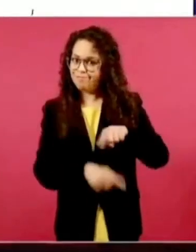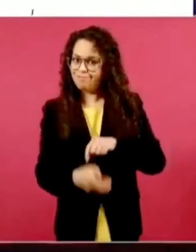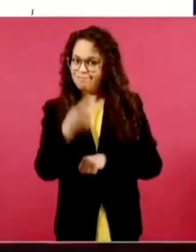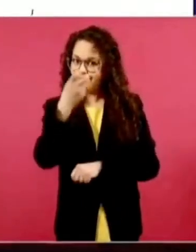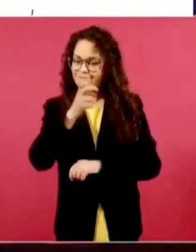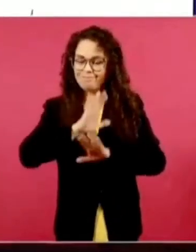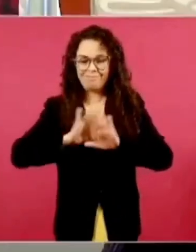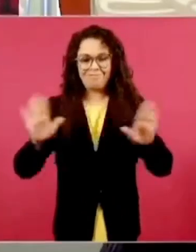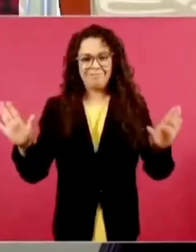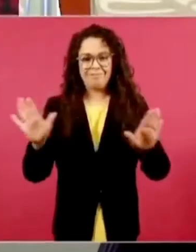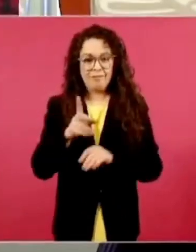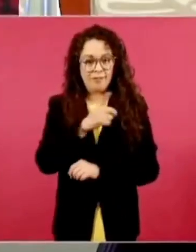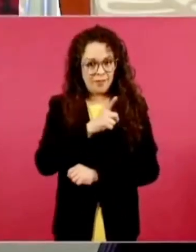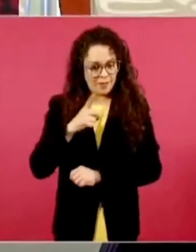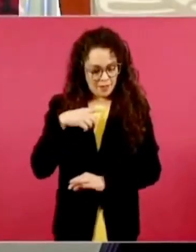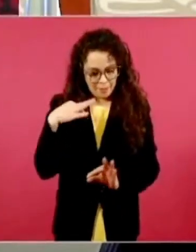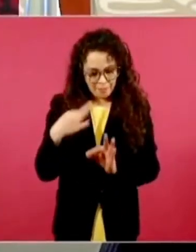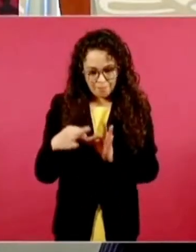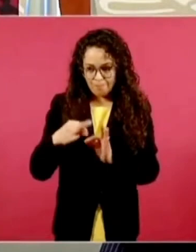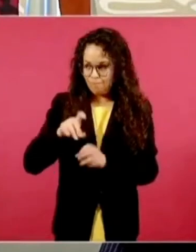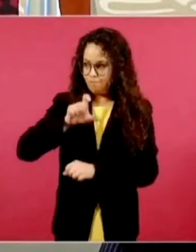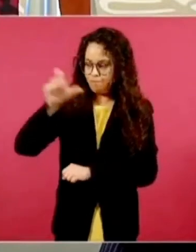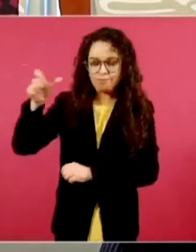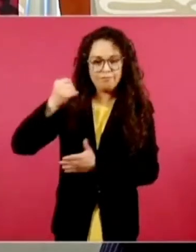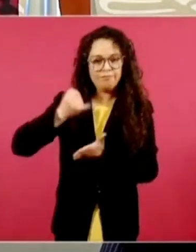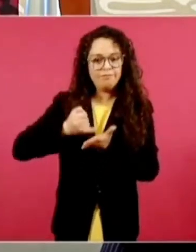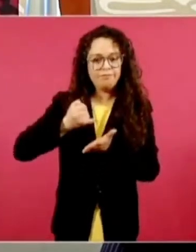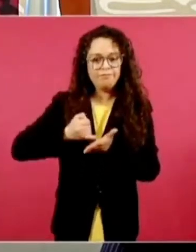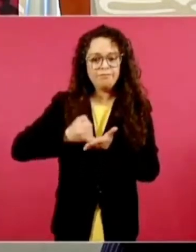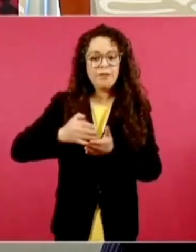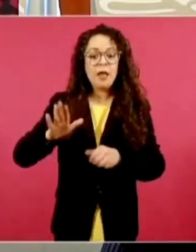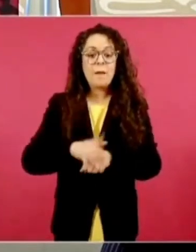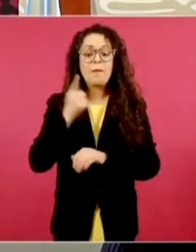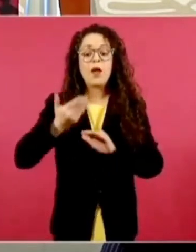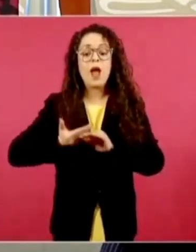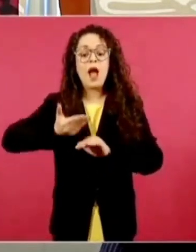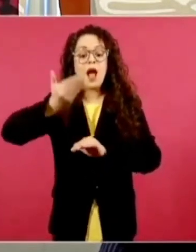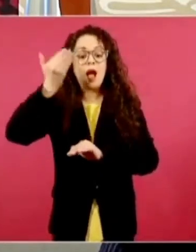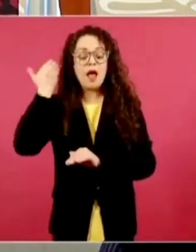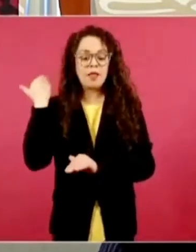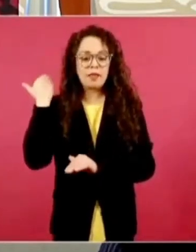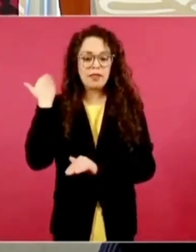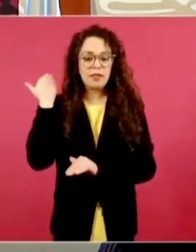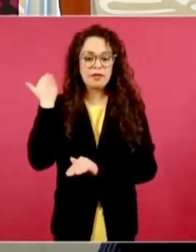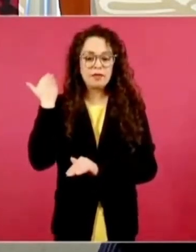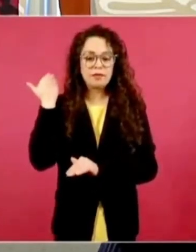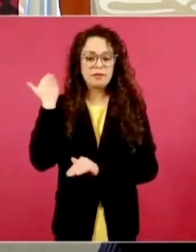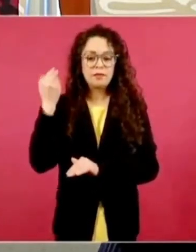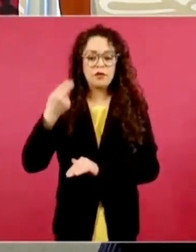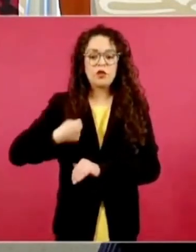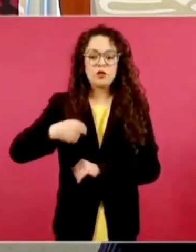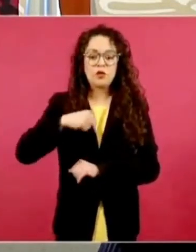porque logramos reformar al inicio, ahora ya no podríamos,